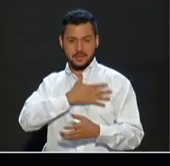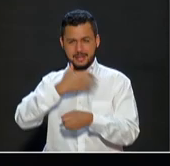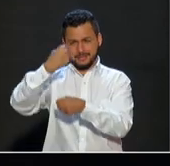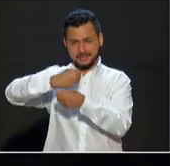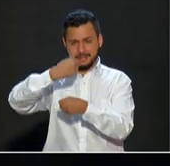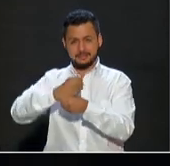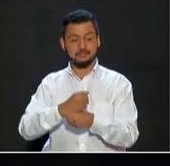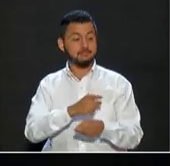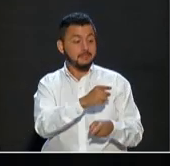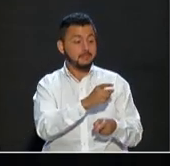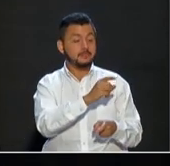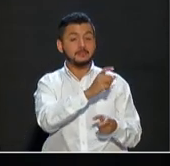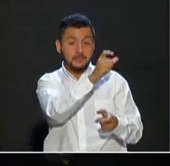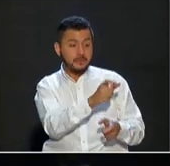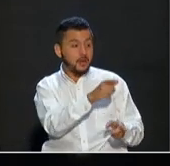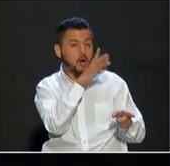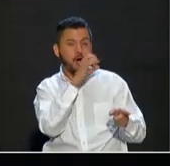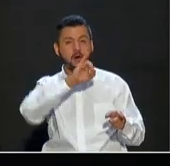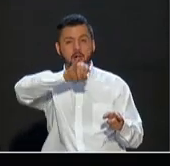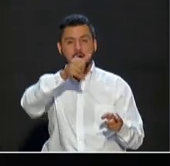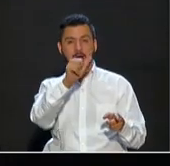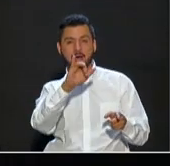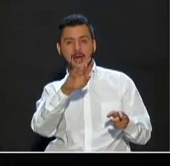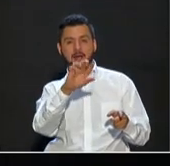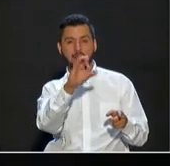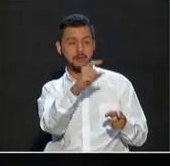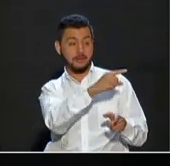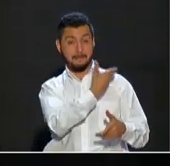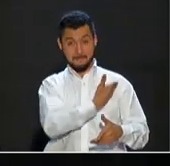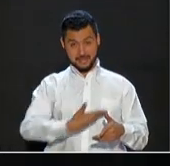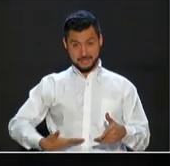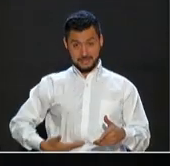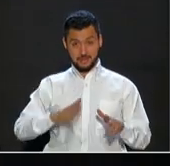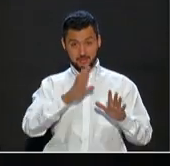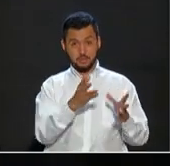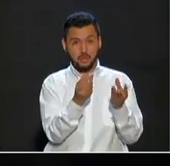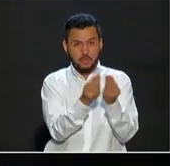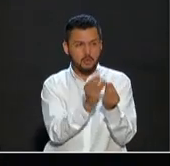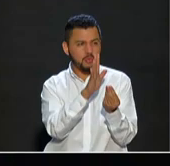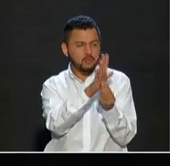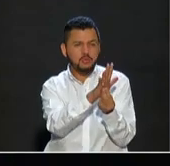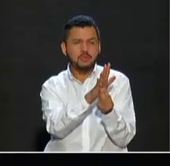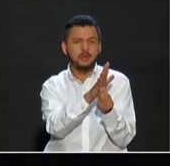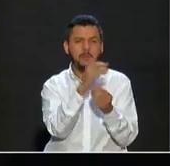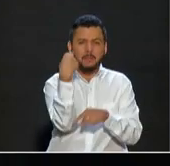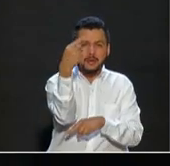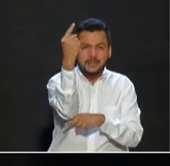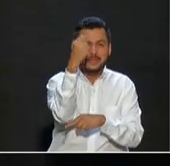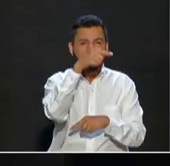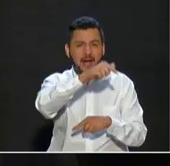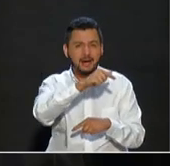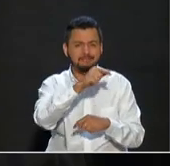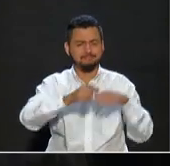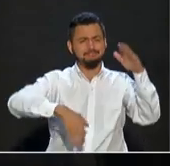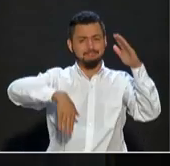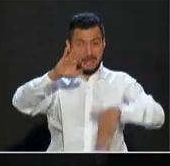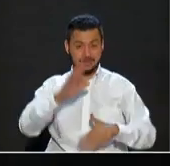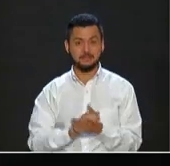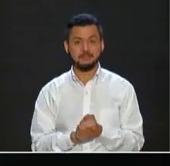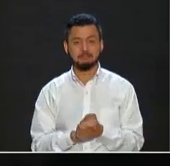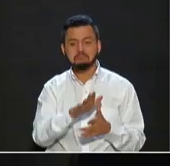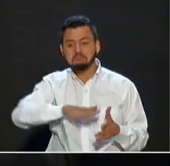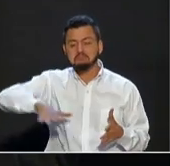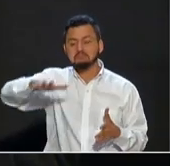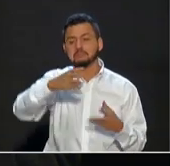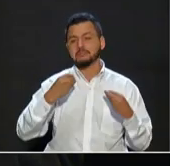cut uno de los sindicatos que está en esta nueva ola de la política alternativa y la nueva ciudadanía nosotros hablamos de